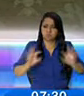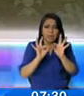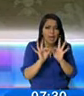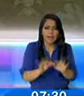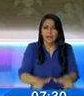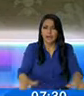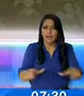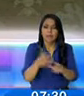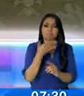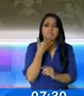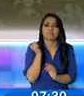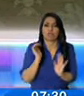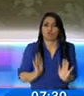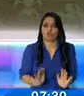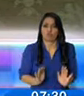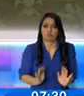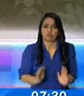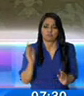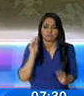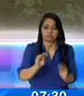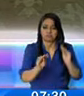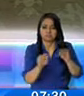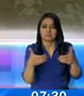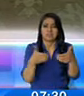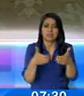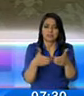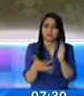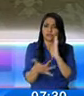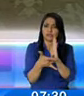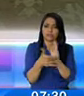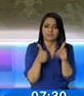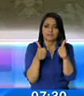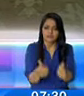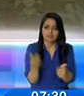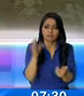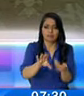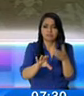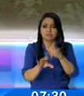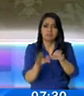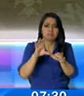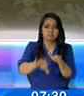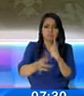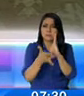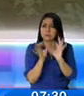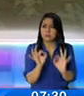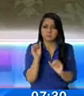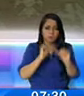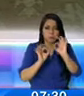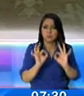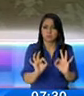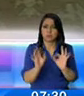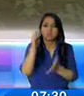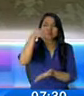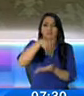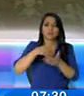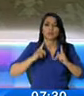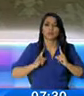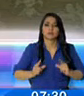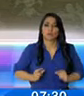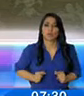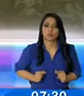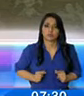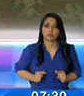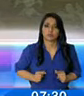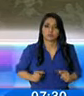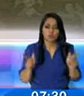ad centar equipar con tecnología de punta conciencia de Última Generación a los centros médicos que